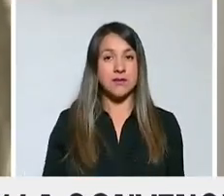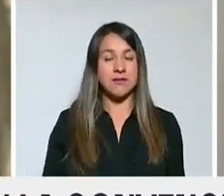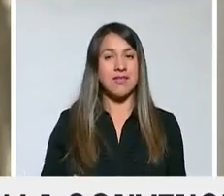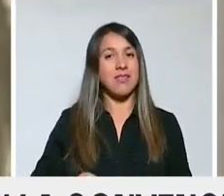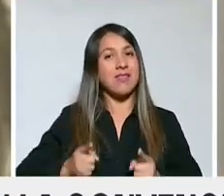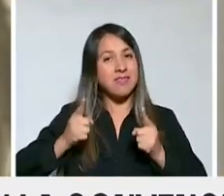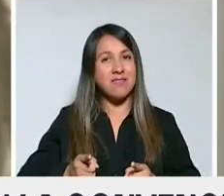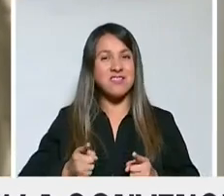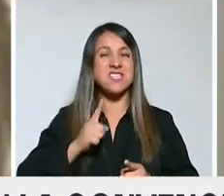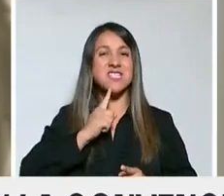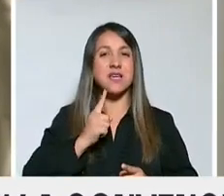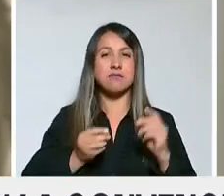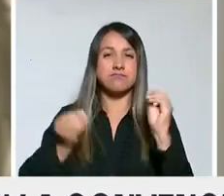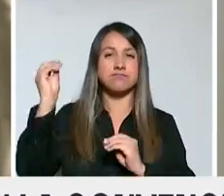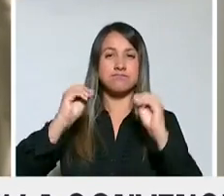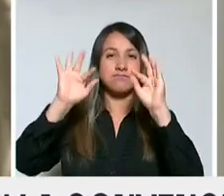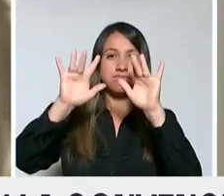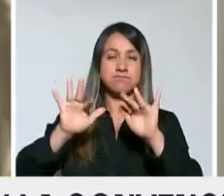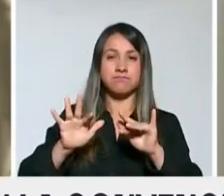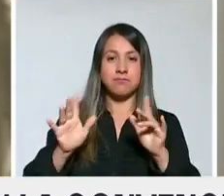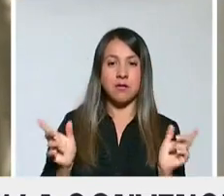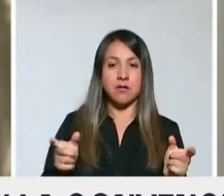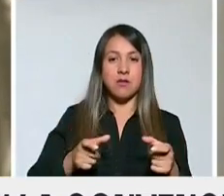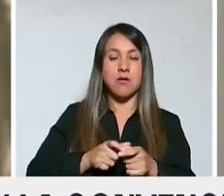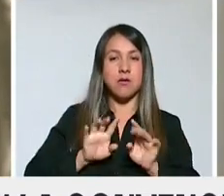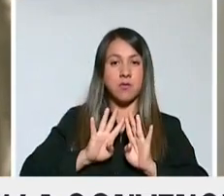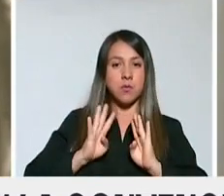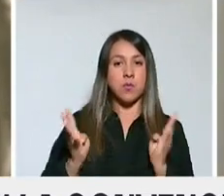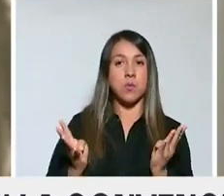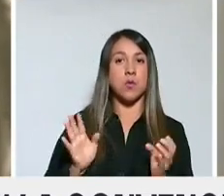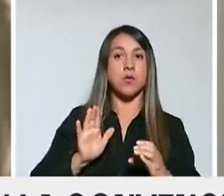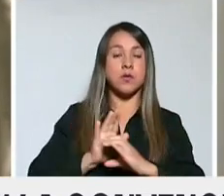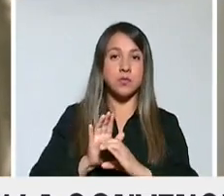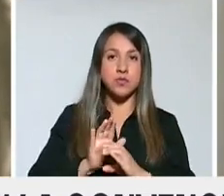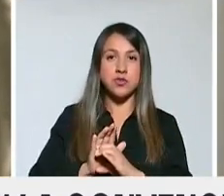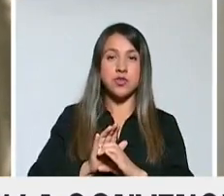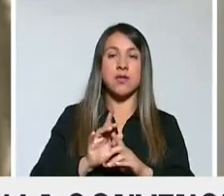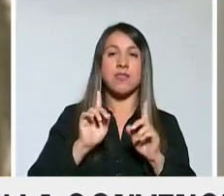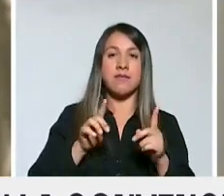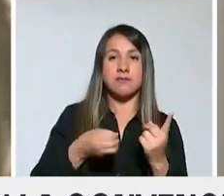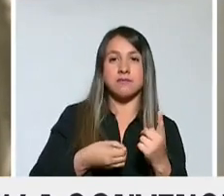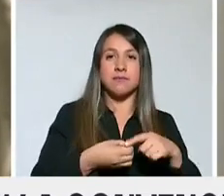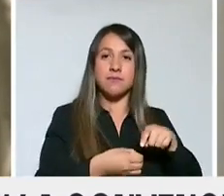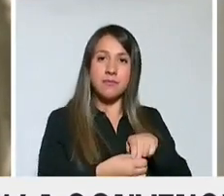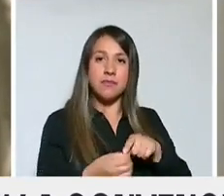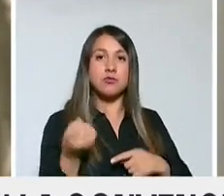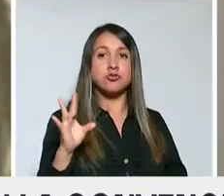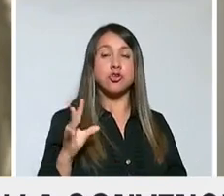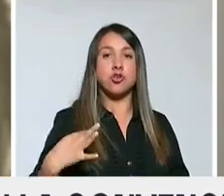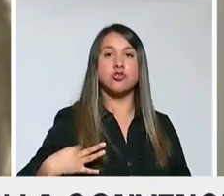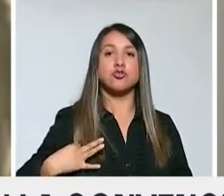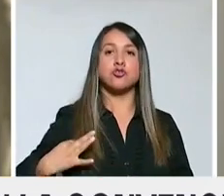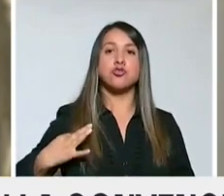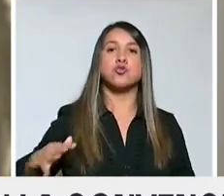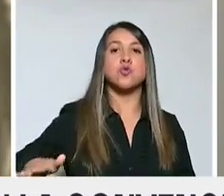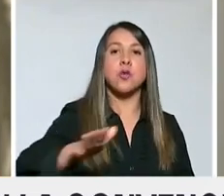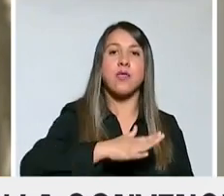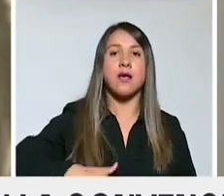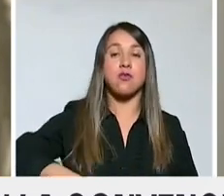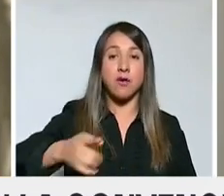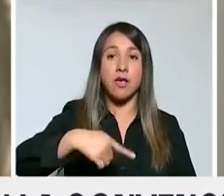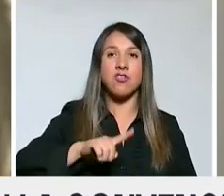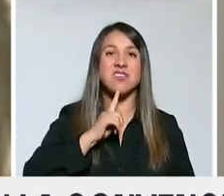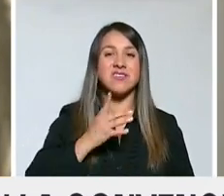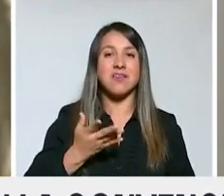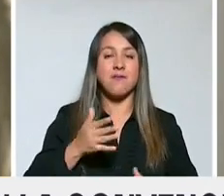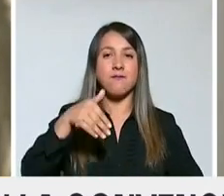debe ser redactada por una convención constitucional integrada solo por ciudadanos electos por votación popular